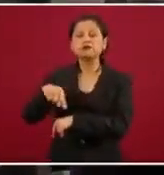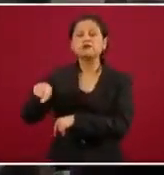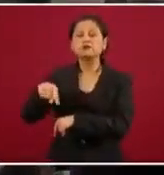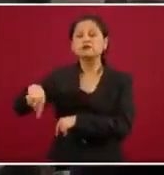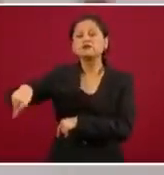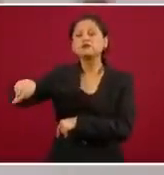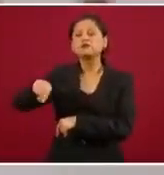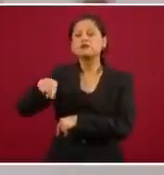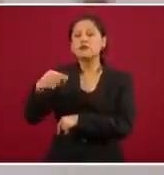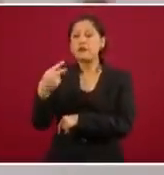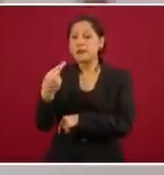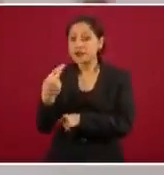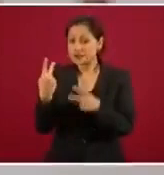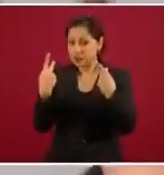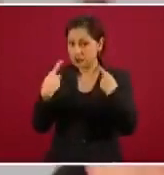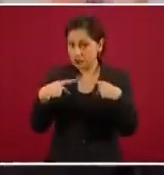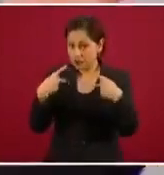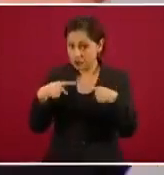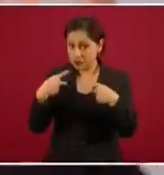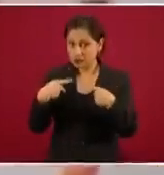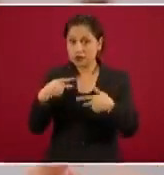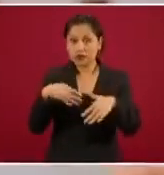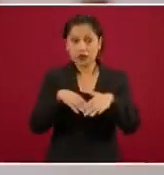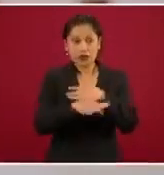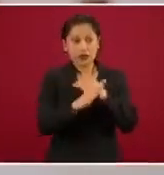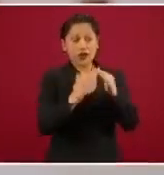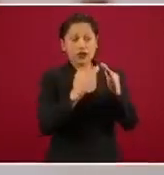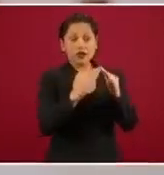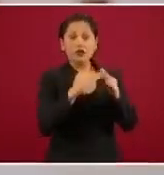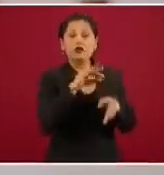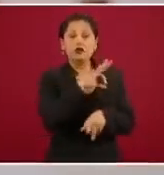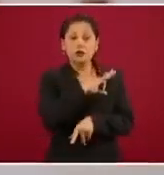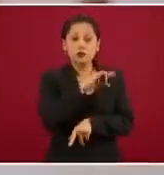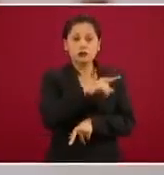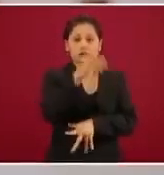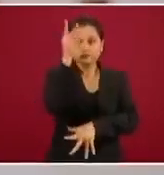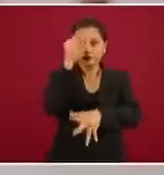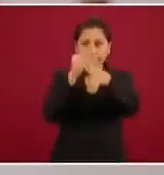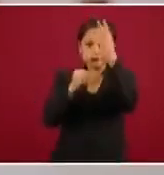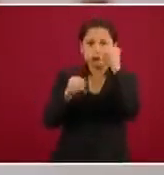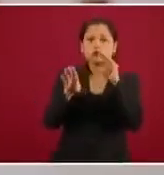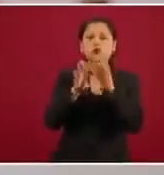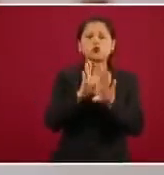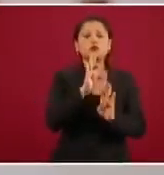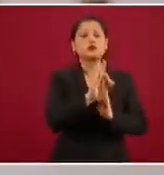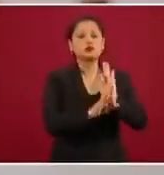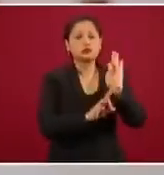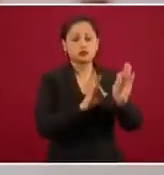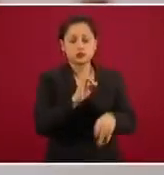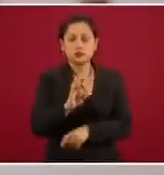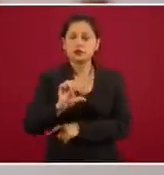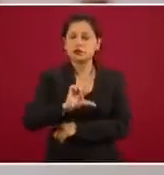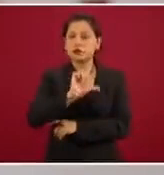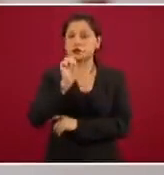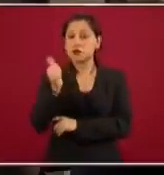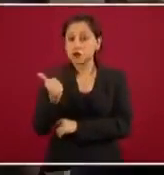pacientes, y también tenemos un entrenamiento presencial que se está coordinando también con el Instituto